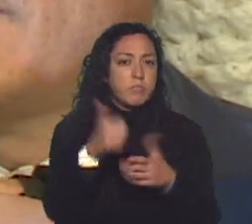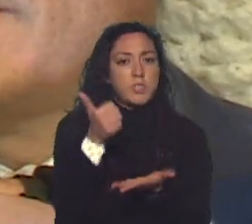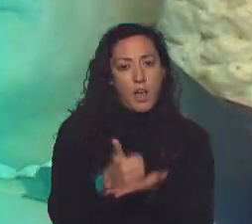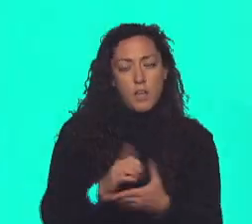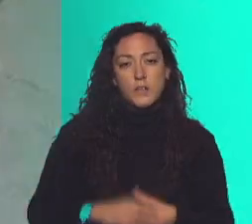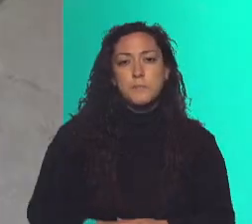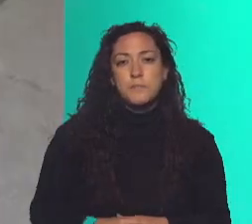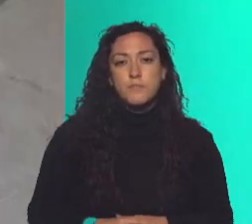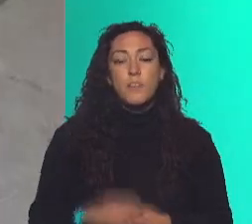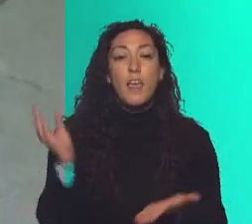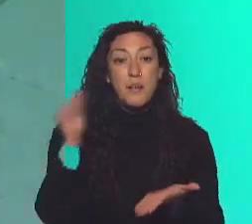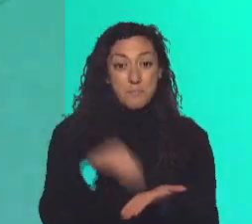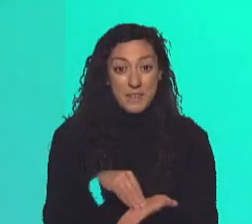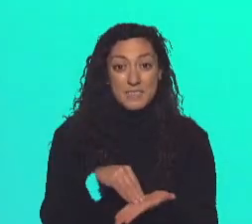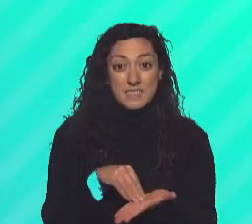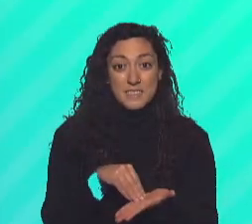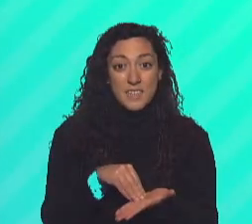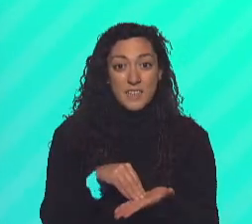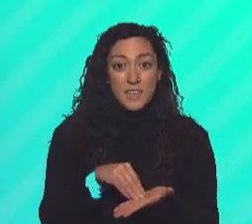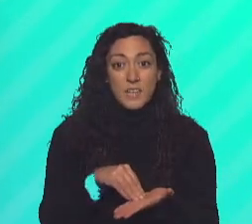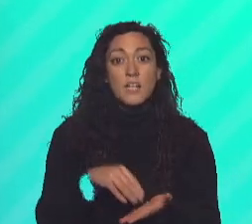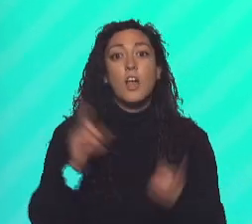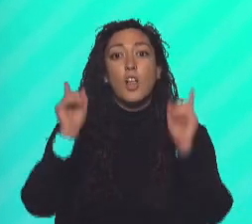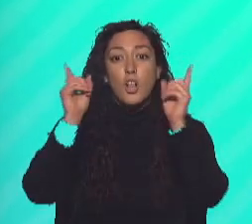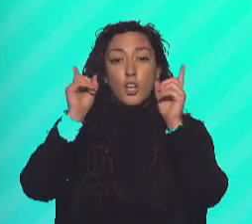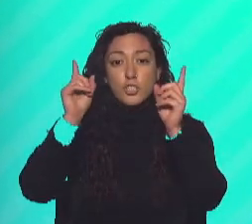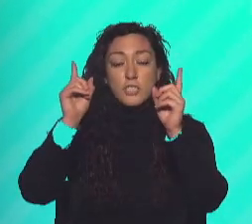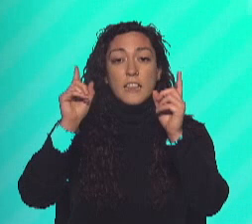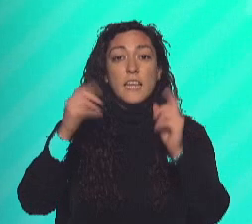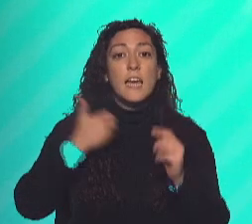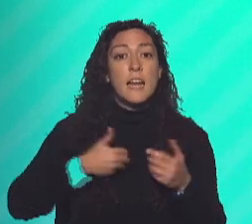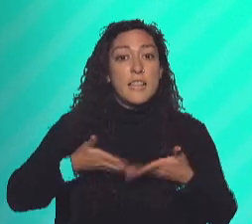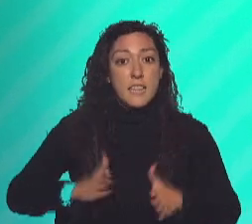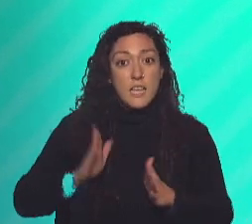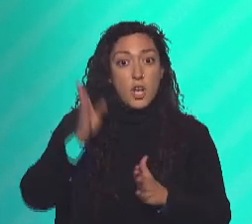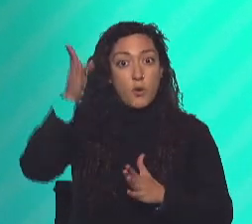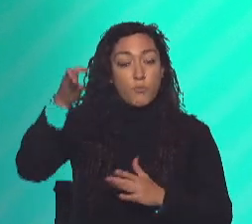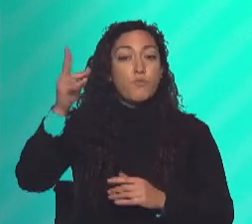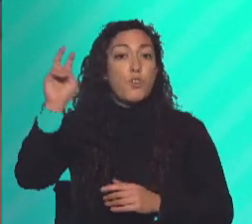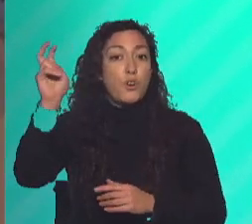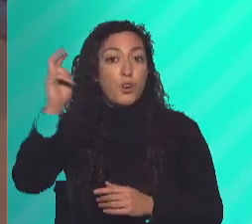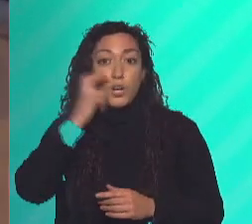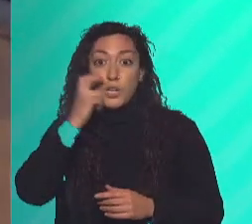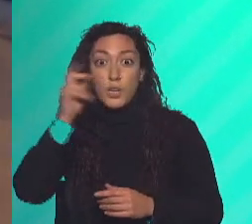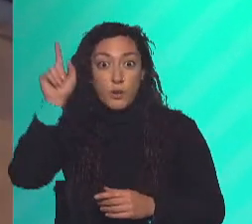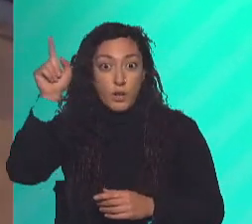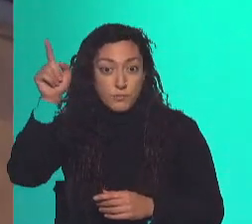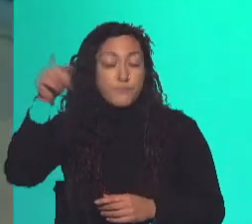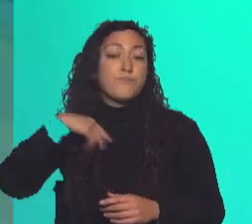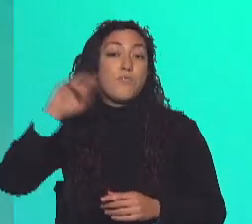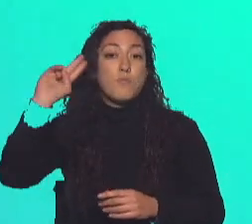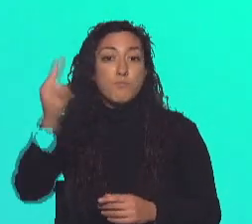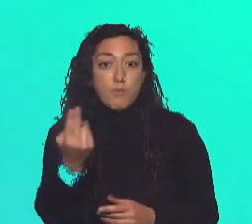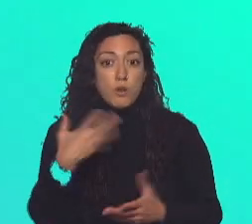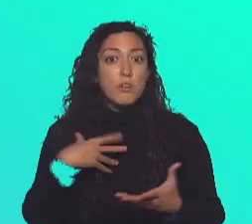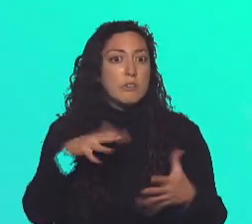Además, investigan la muerte del docente argentino en Bolivia. El embajador argentino en Bolivia, Ariel Basteiro, se refirió a la